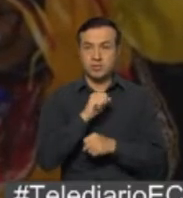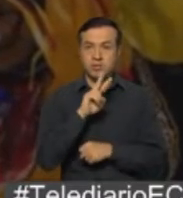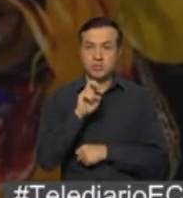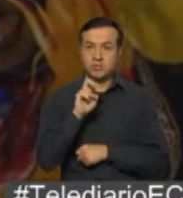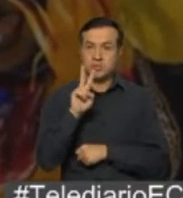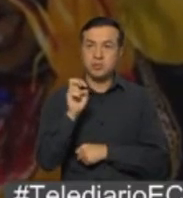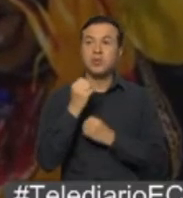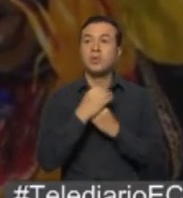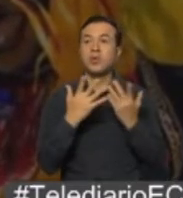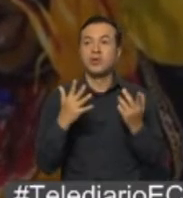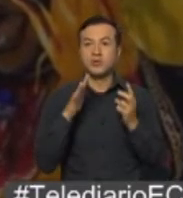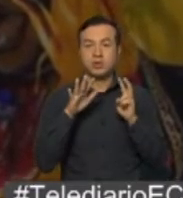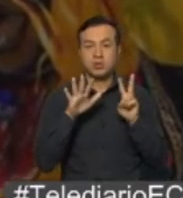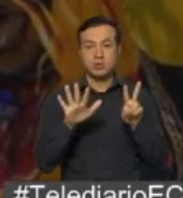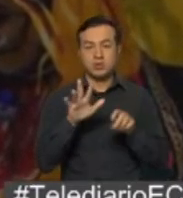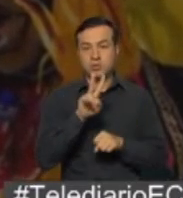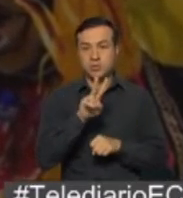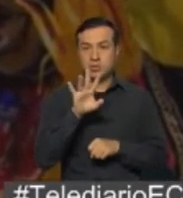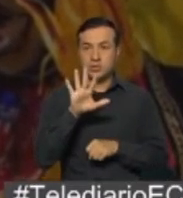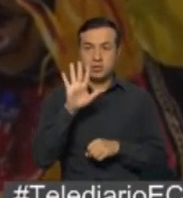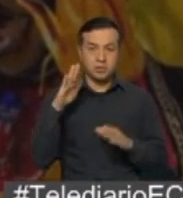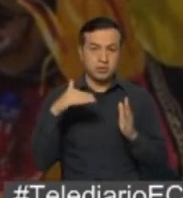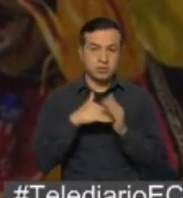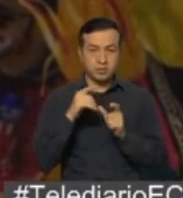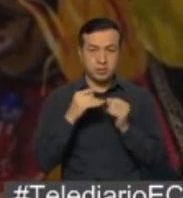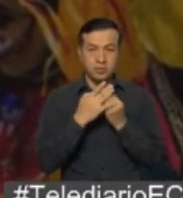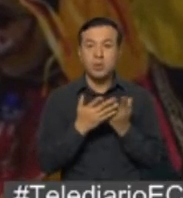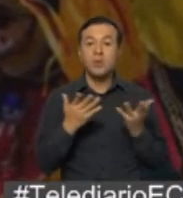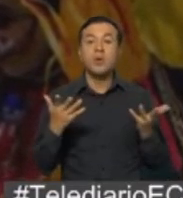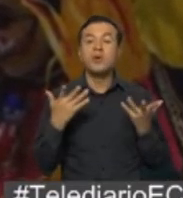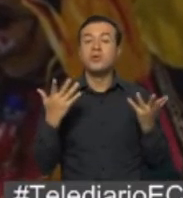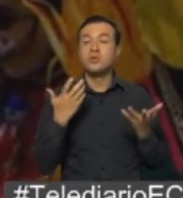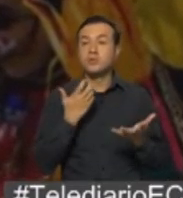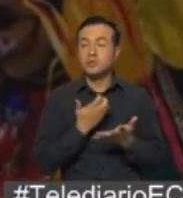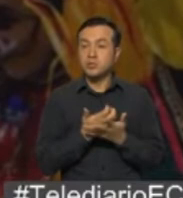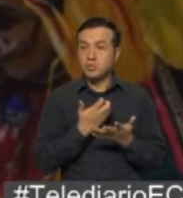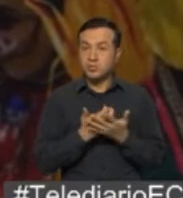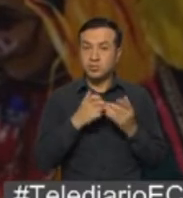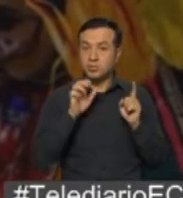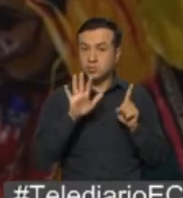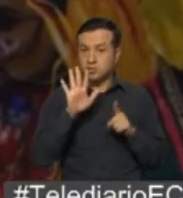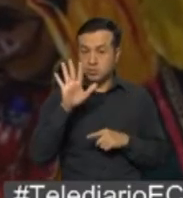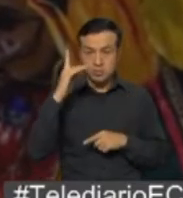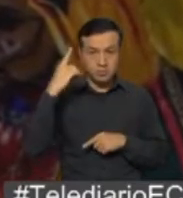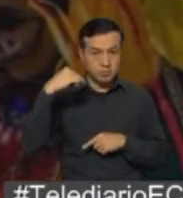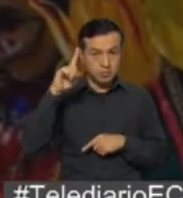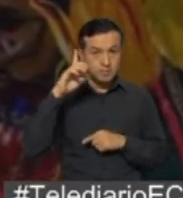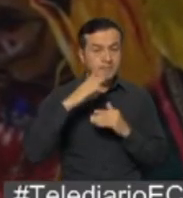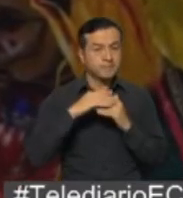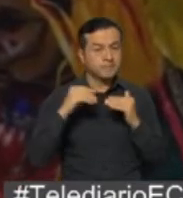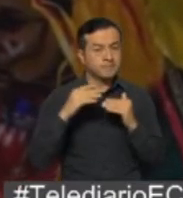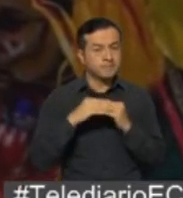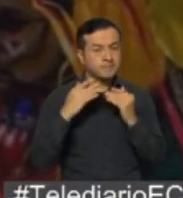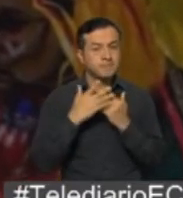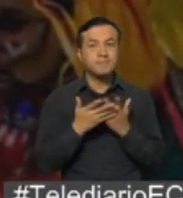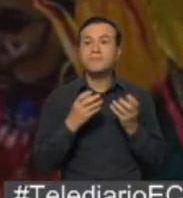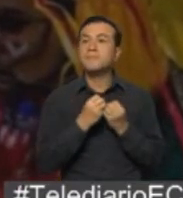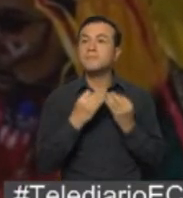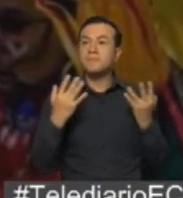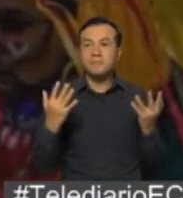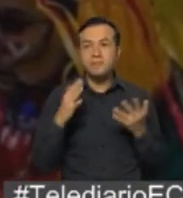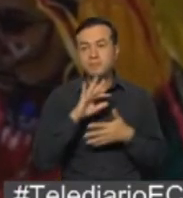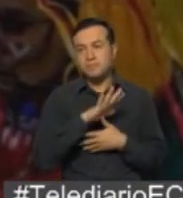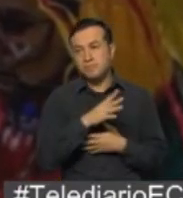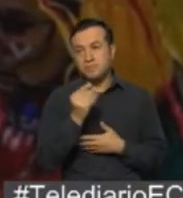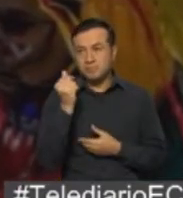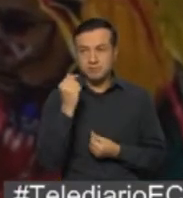a 725 mil viajeros que generarán un movimiento económico de 65 millones de dólares. Es decir, el promedio